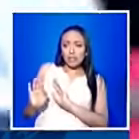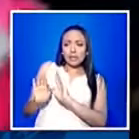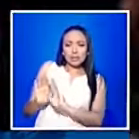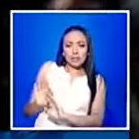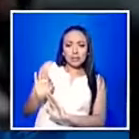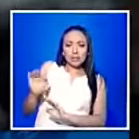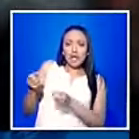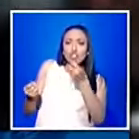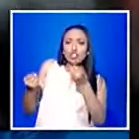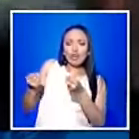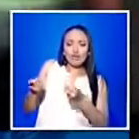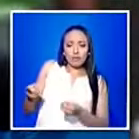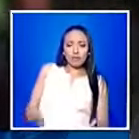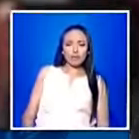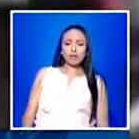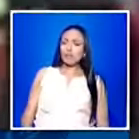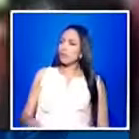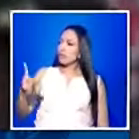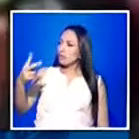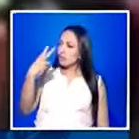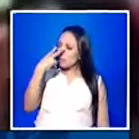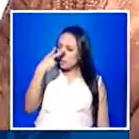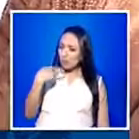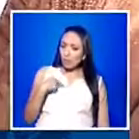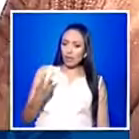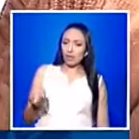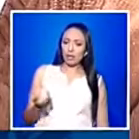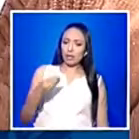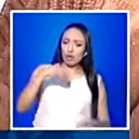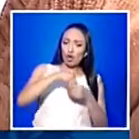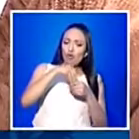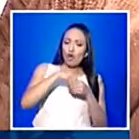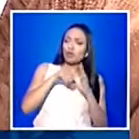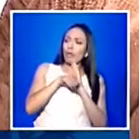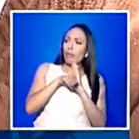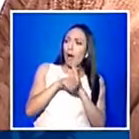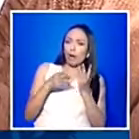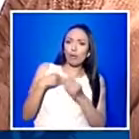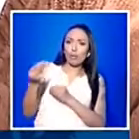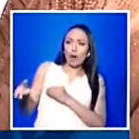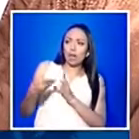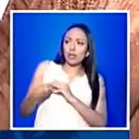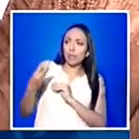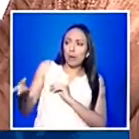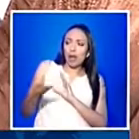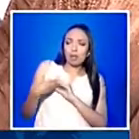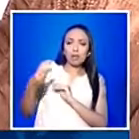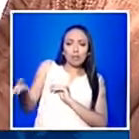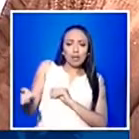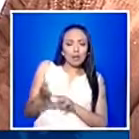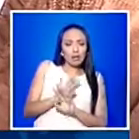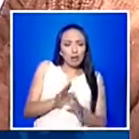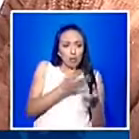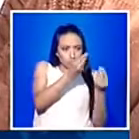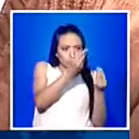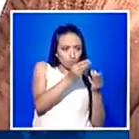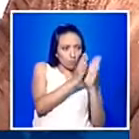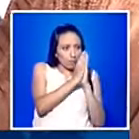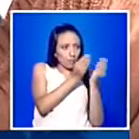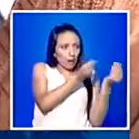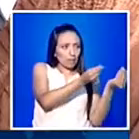conductores. Pero el señor nos vio a nosotros como caja chica. Nos han extorsionado muchos, pero nos